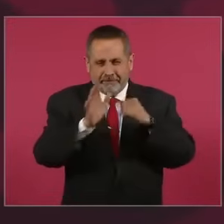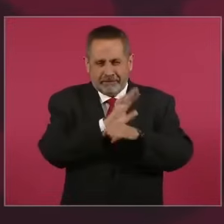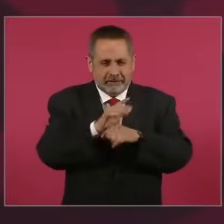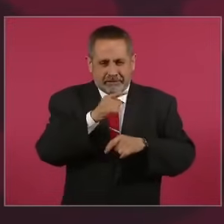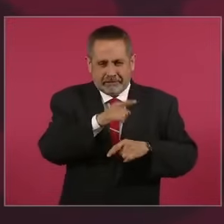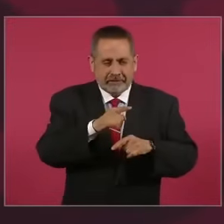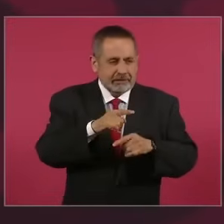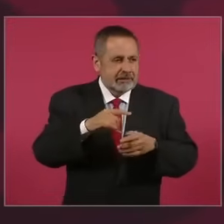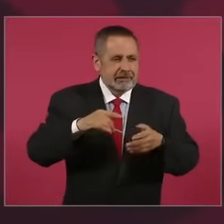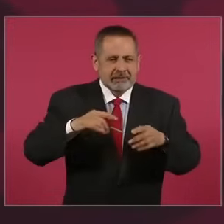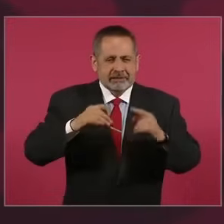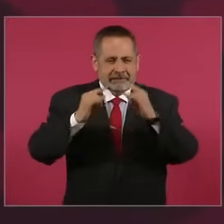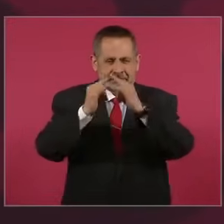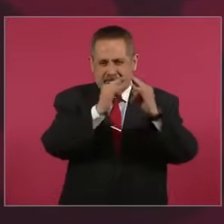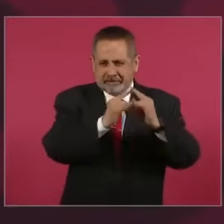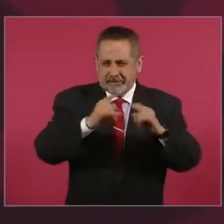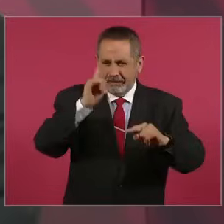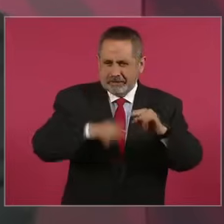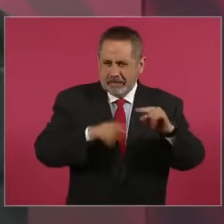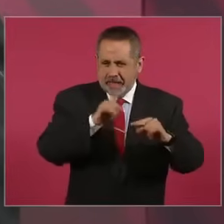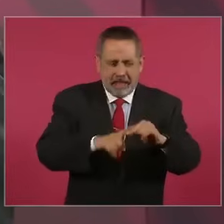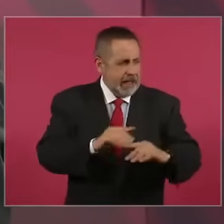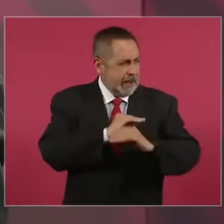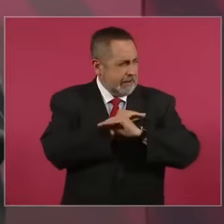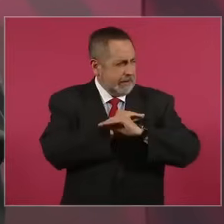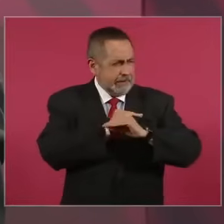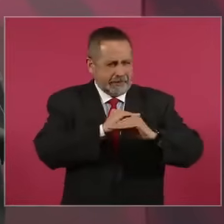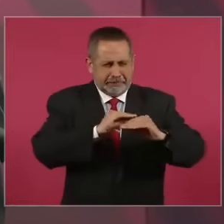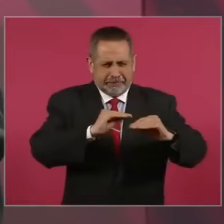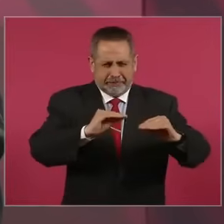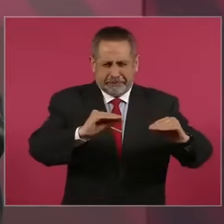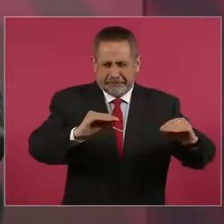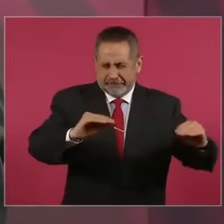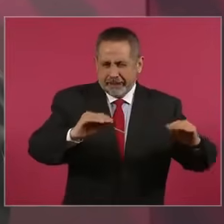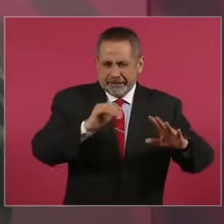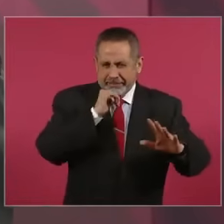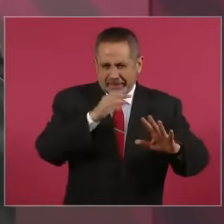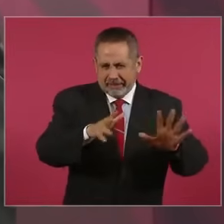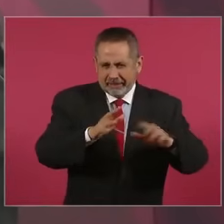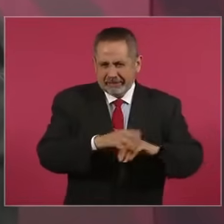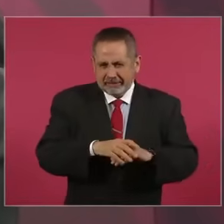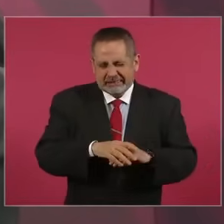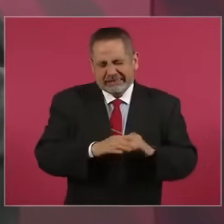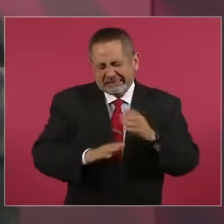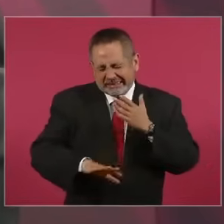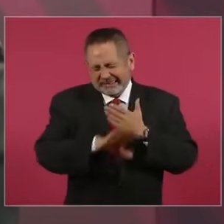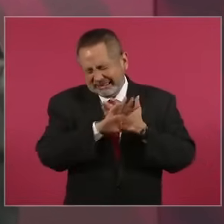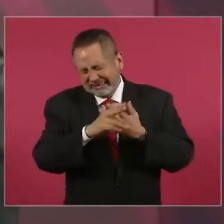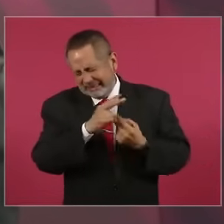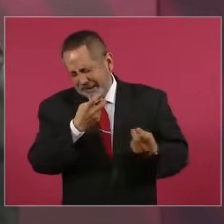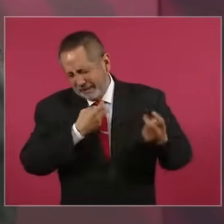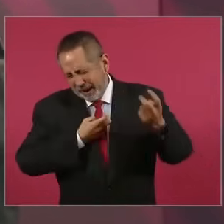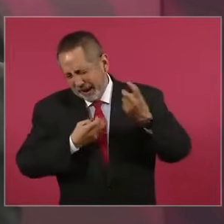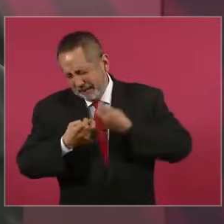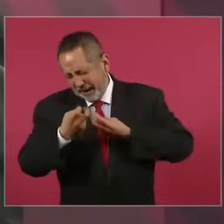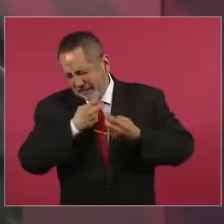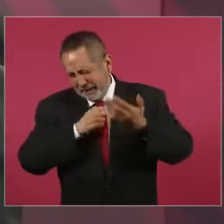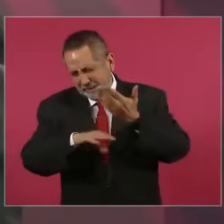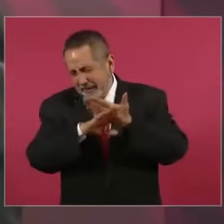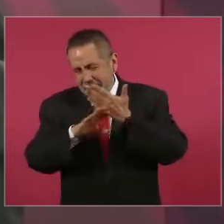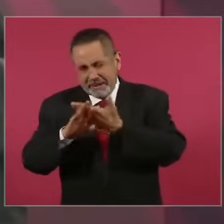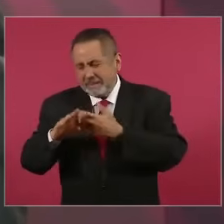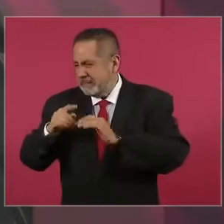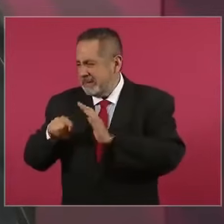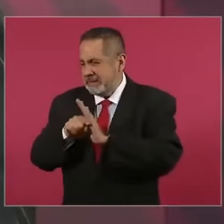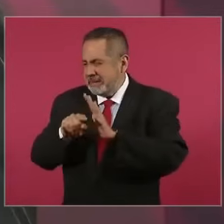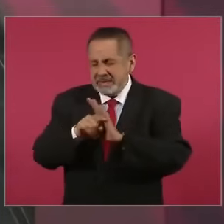el plantón, el movimiento, no hay nada, tenemos todo en contra, todo en